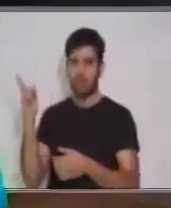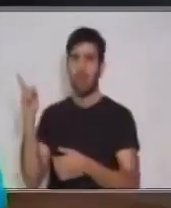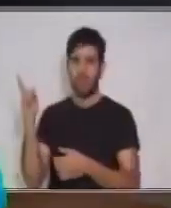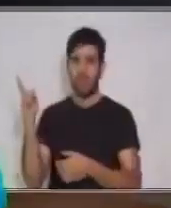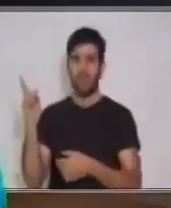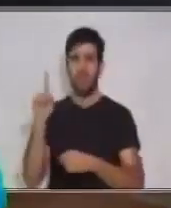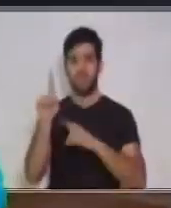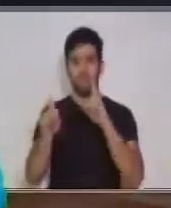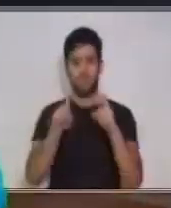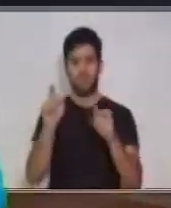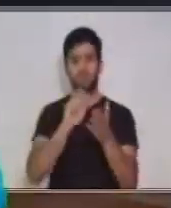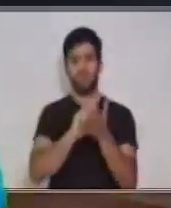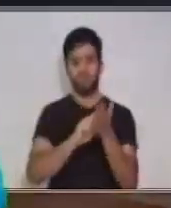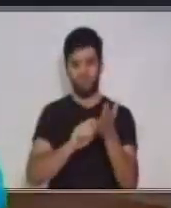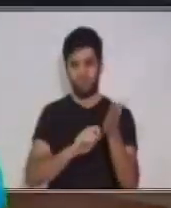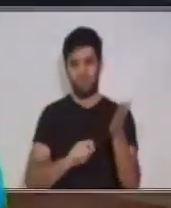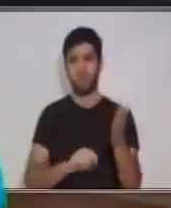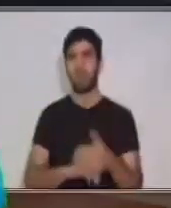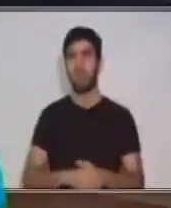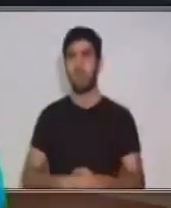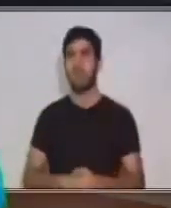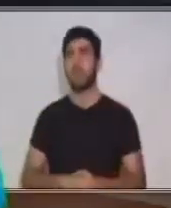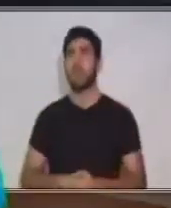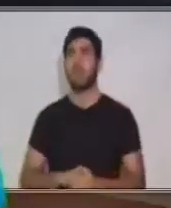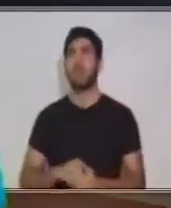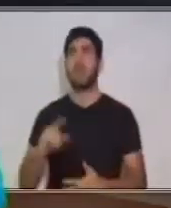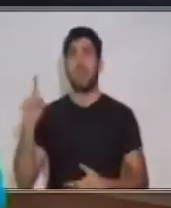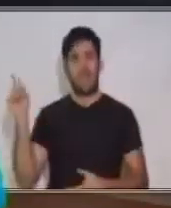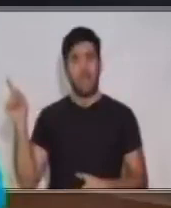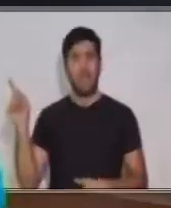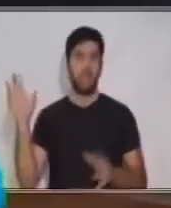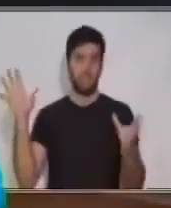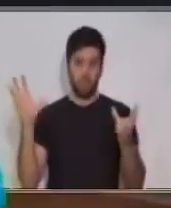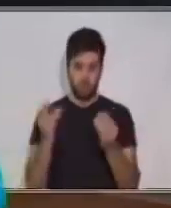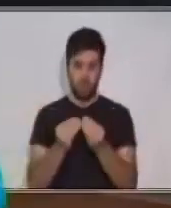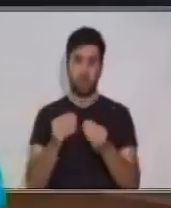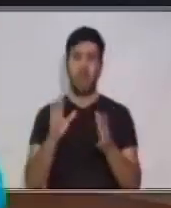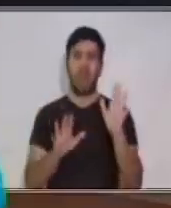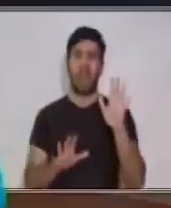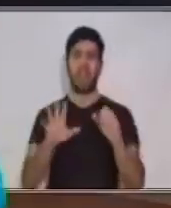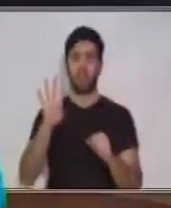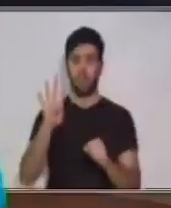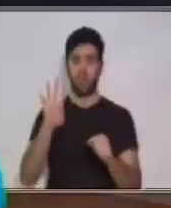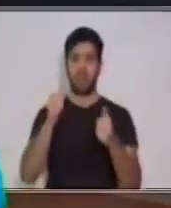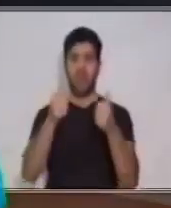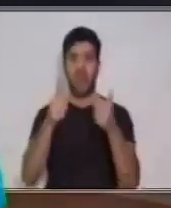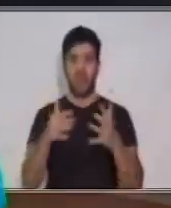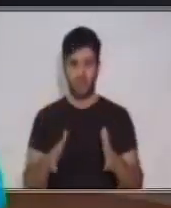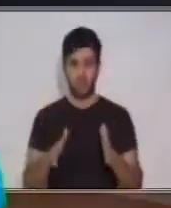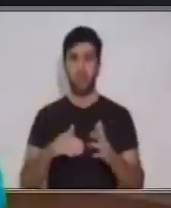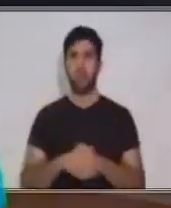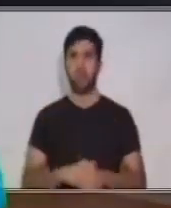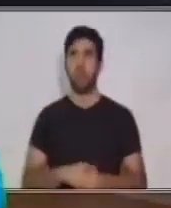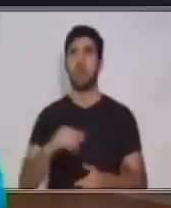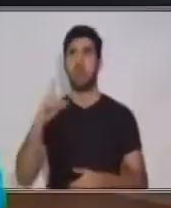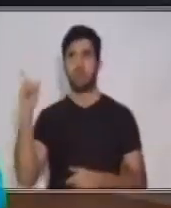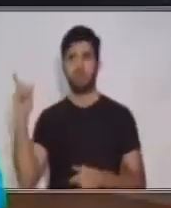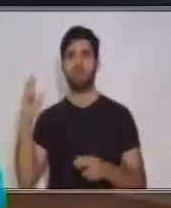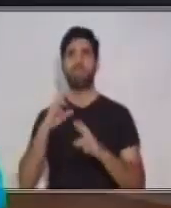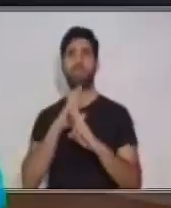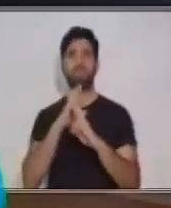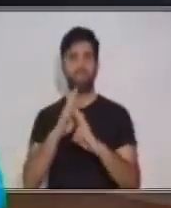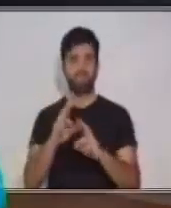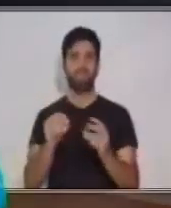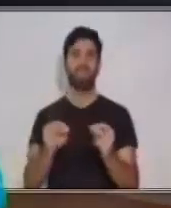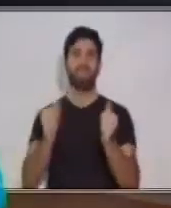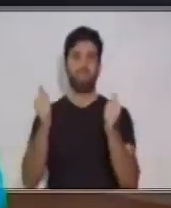encuesta, y esta encuesta se encuestaron a 14 alumnos, y ellos dieron estas